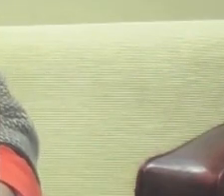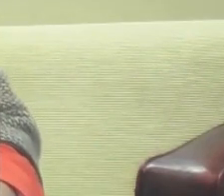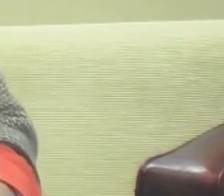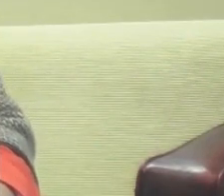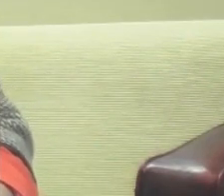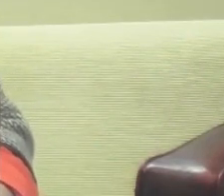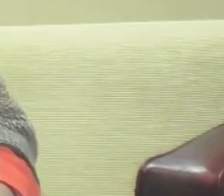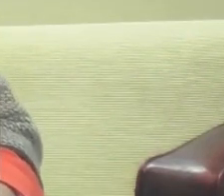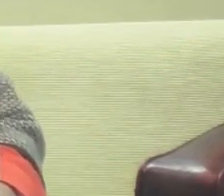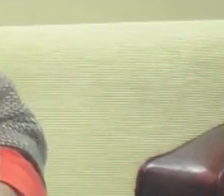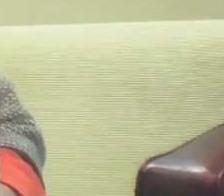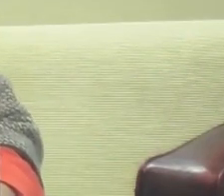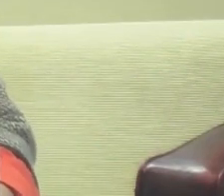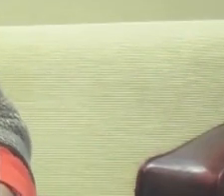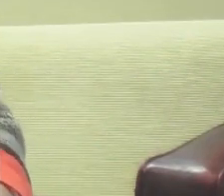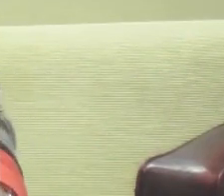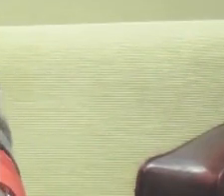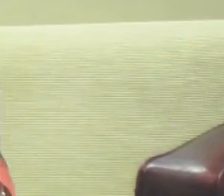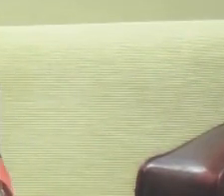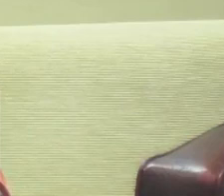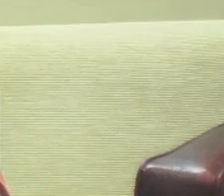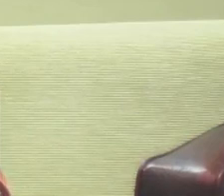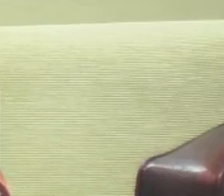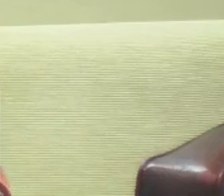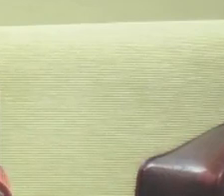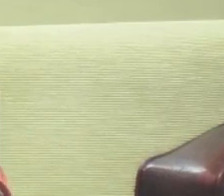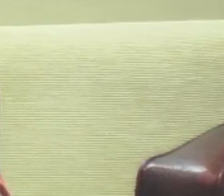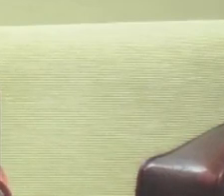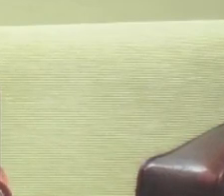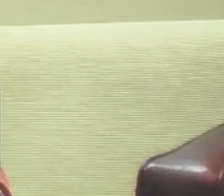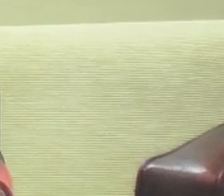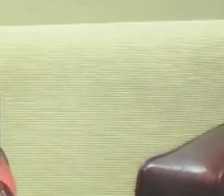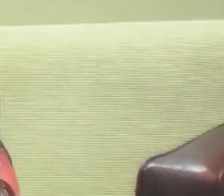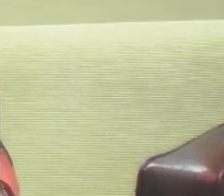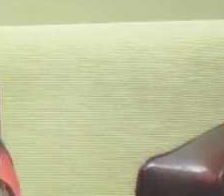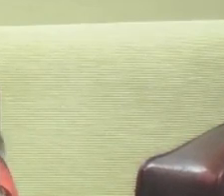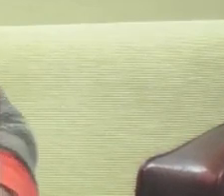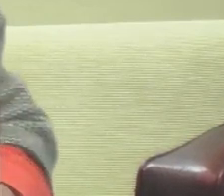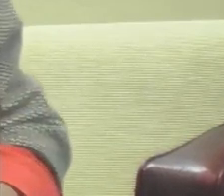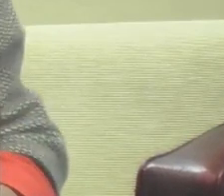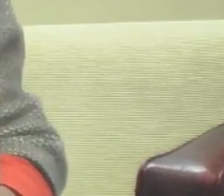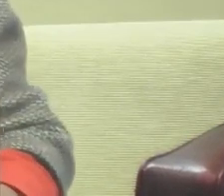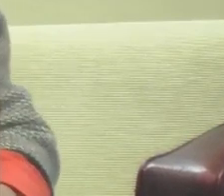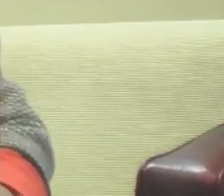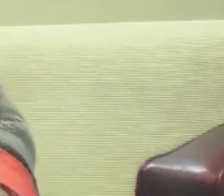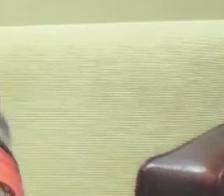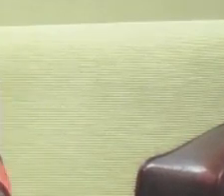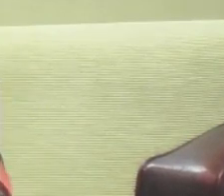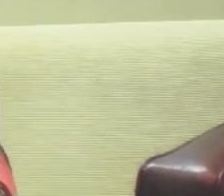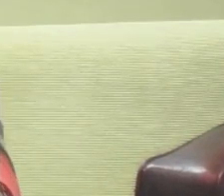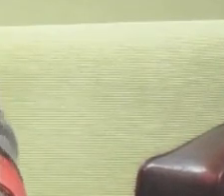Carlos del frade también ese día histórico que lograron la sanción del cupo